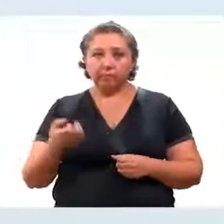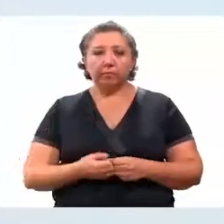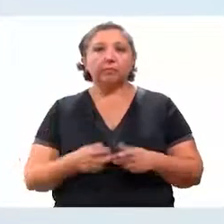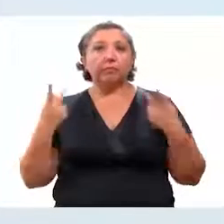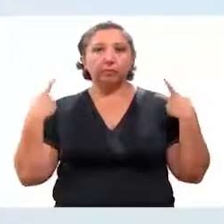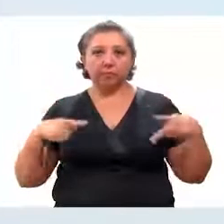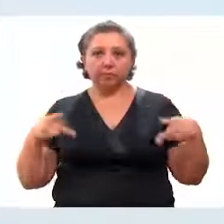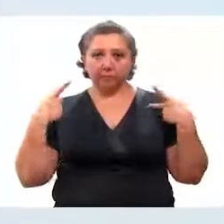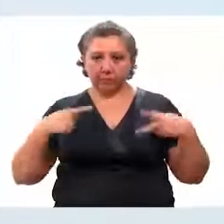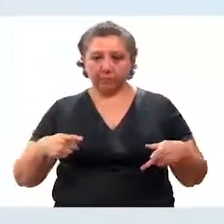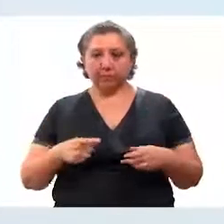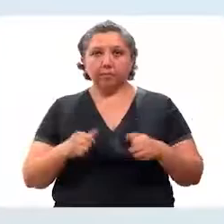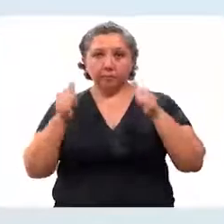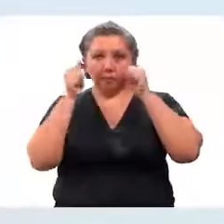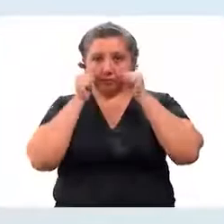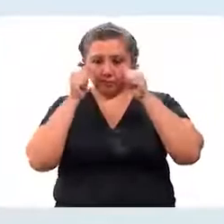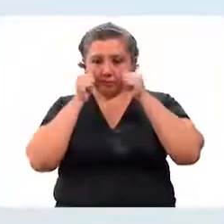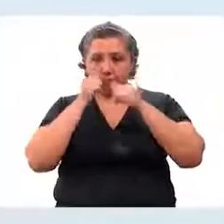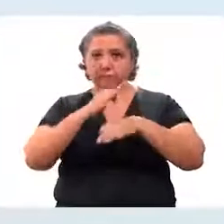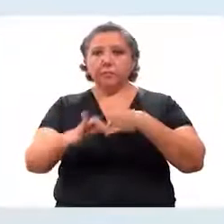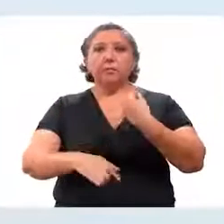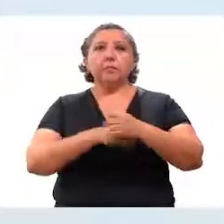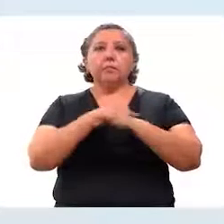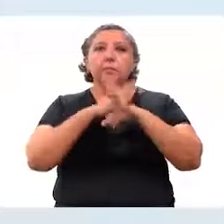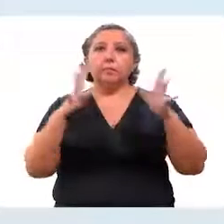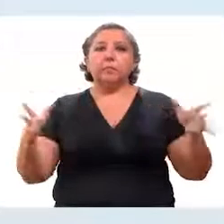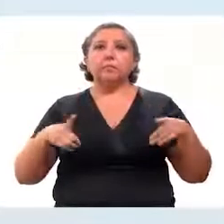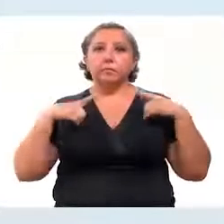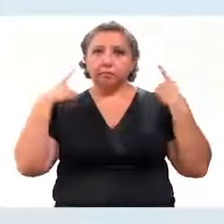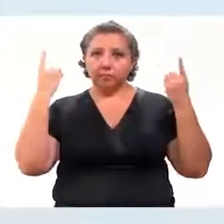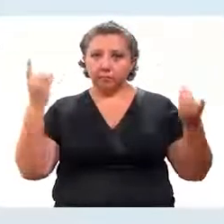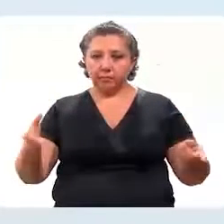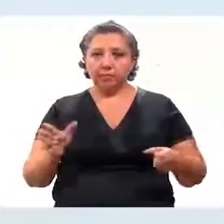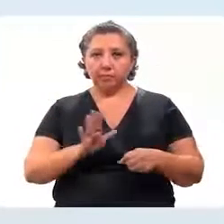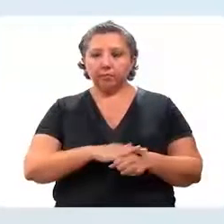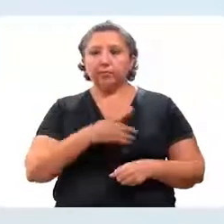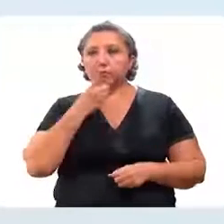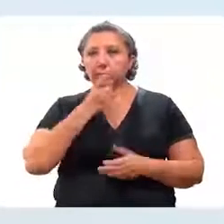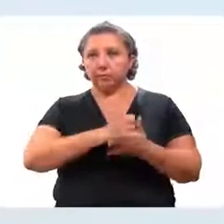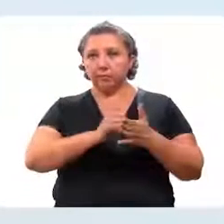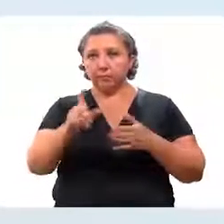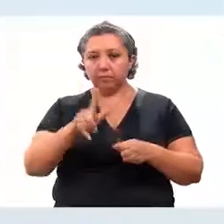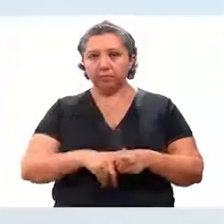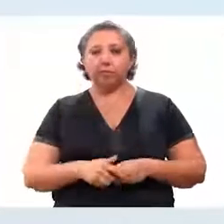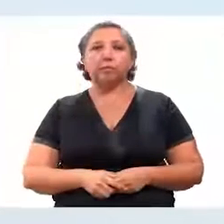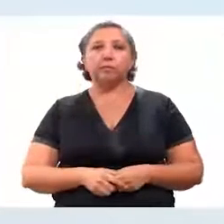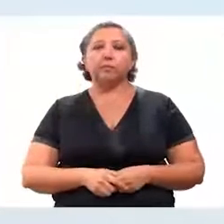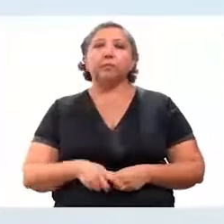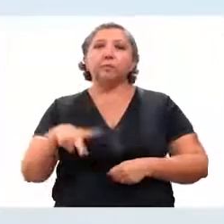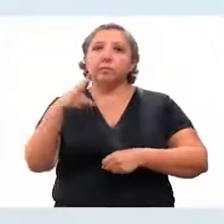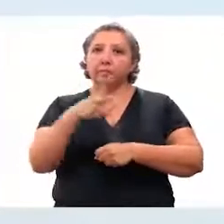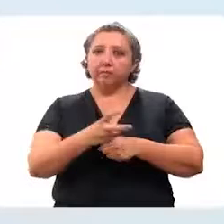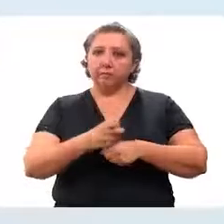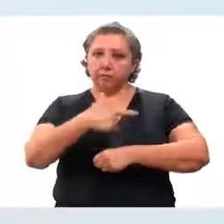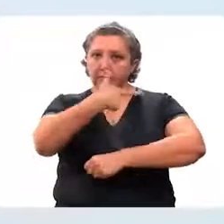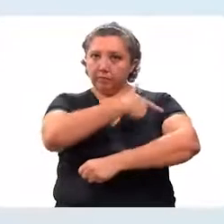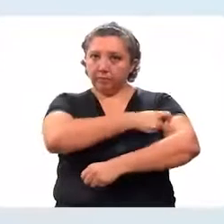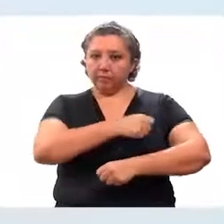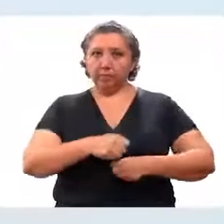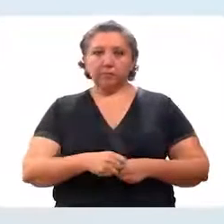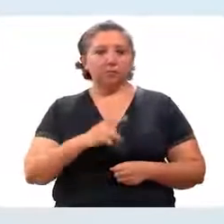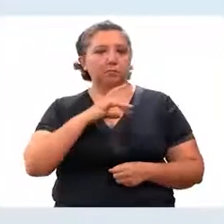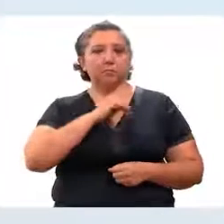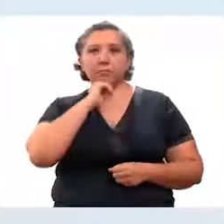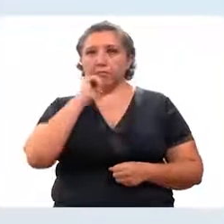de la población a estar atento de la información que se brindará por los canales oficiales. Los invitamos a vacunarse